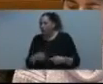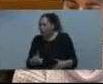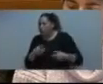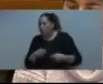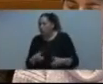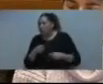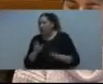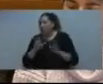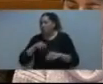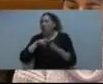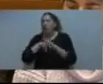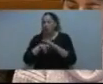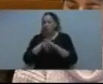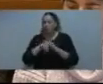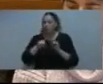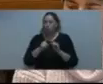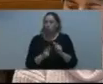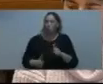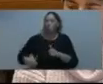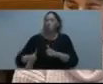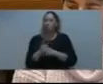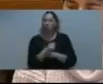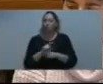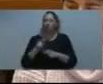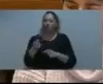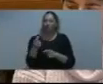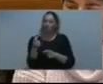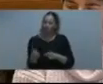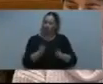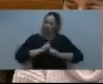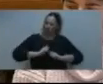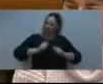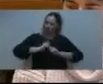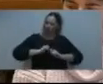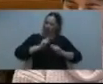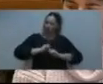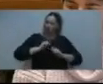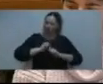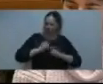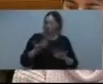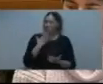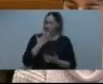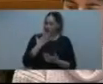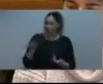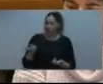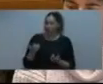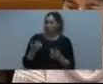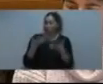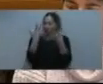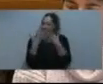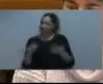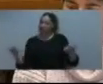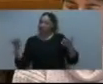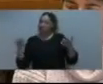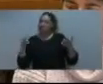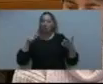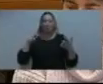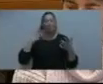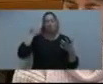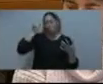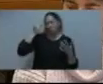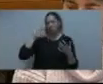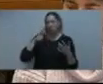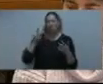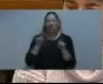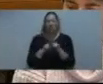primer orden que genera ingresos en Castilla y León. O Santa María de Albarracín, que tiene un lema que a mí me parece absolutamente genial, dar